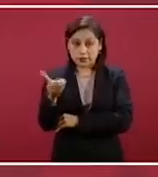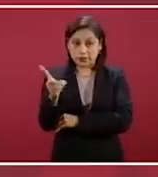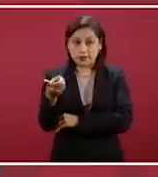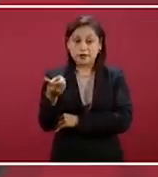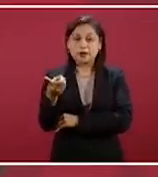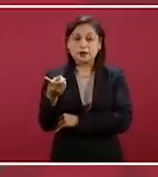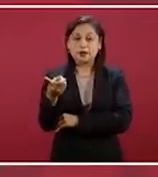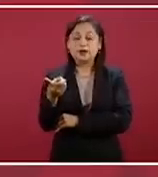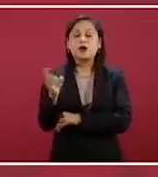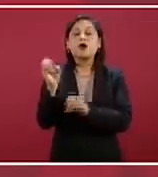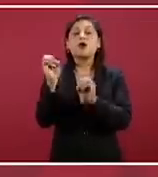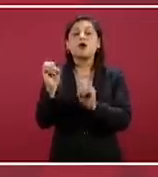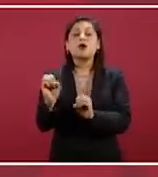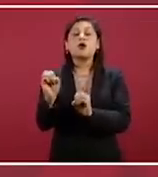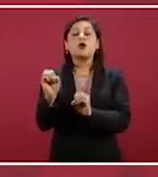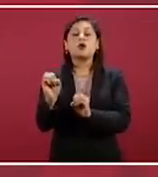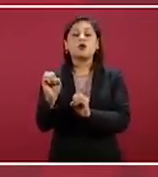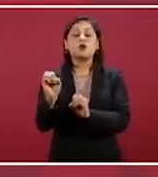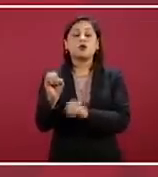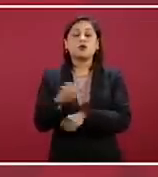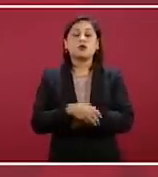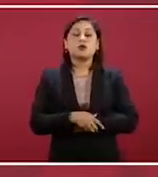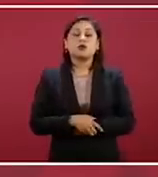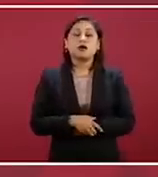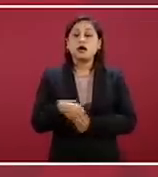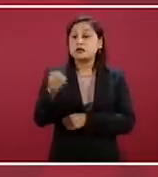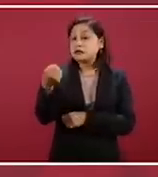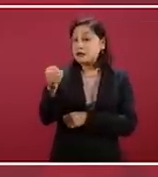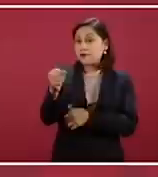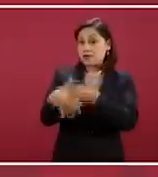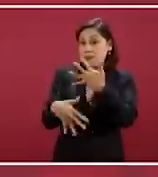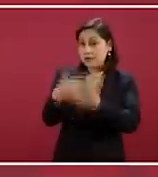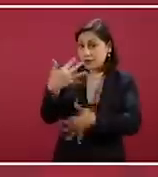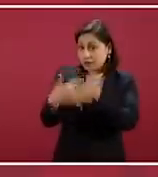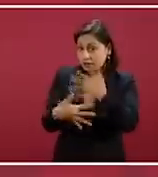o el 15 de septiembre.